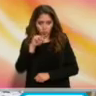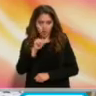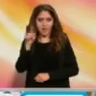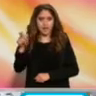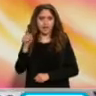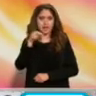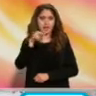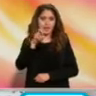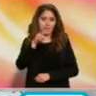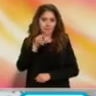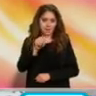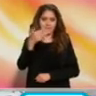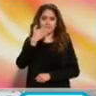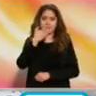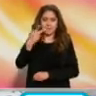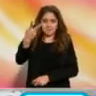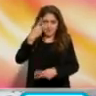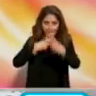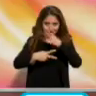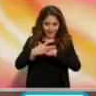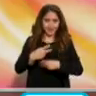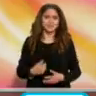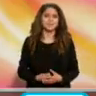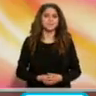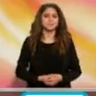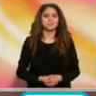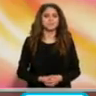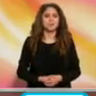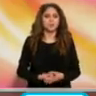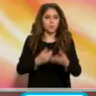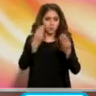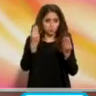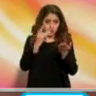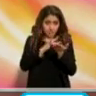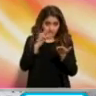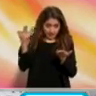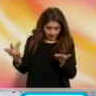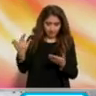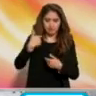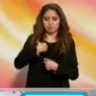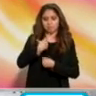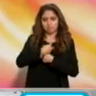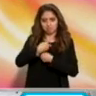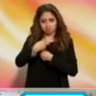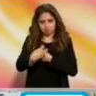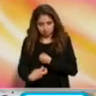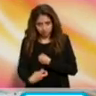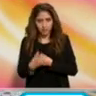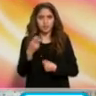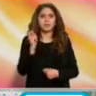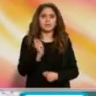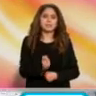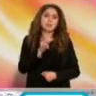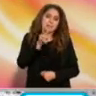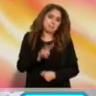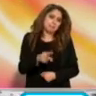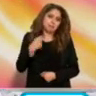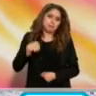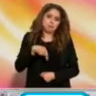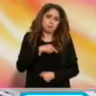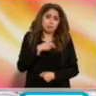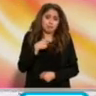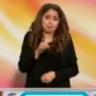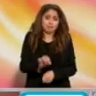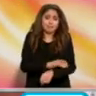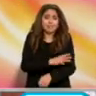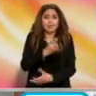Bienvenida. Gracias por venir. Aquí. Muchas gracias. Gracias a ustedes por recibirme. La verdad es que sí, estamos muy emocionados. Nos quedan